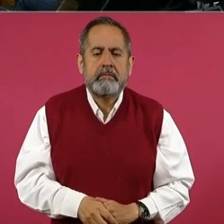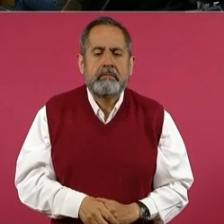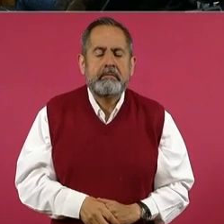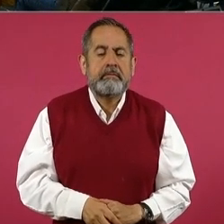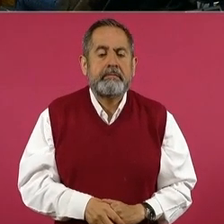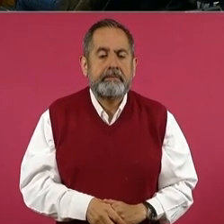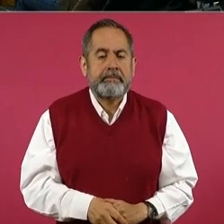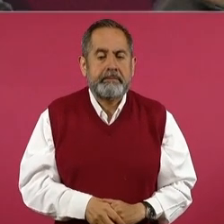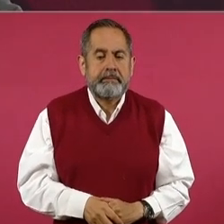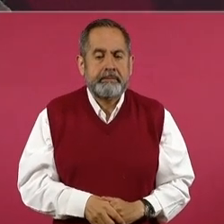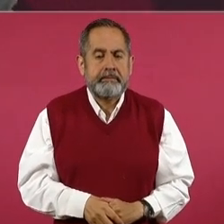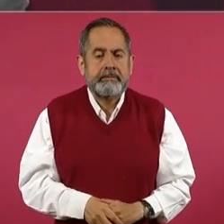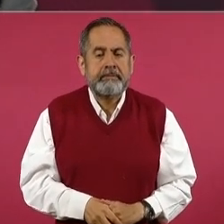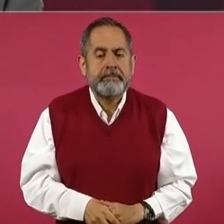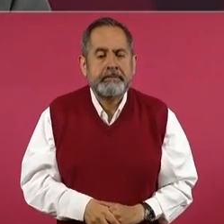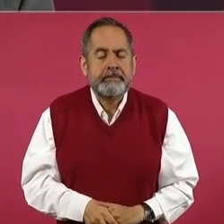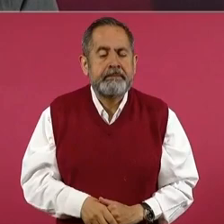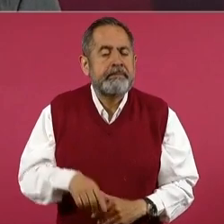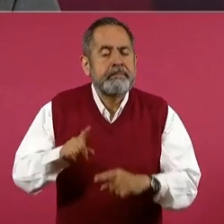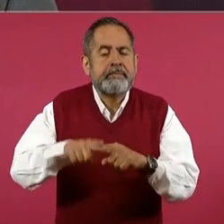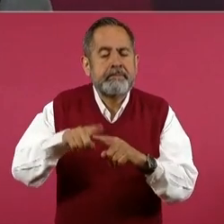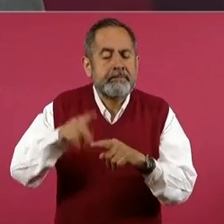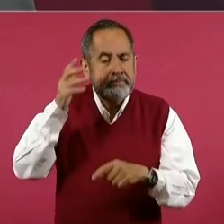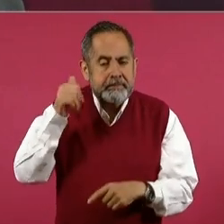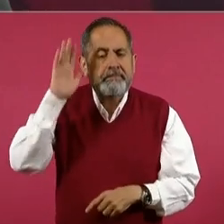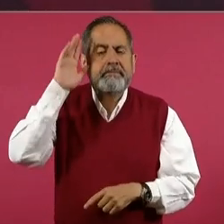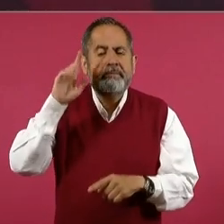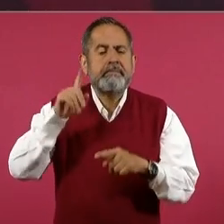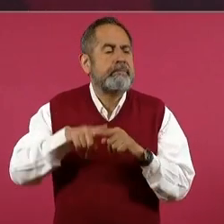¿Quién en aquel entonces